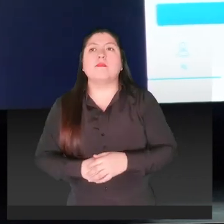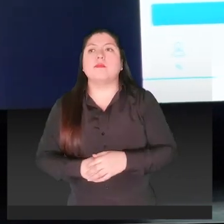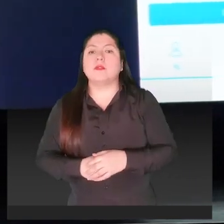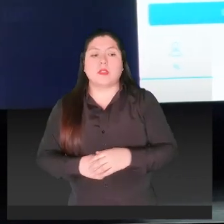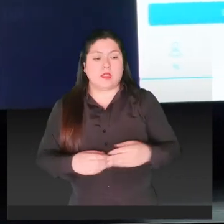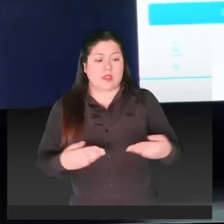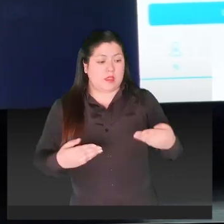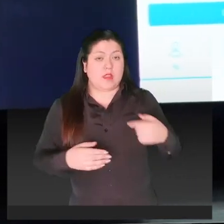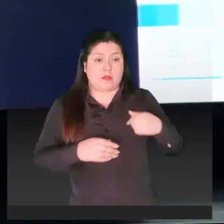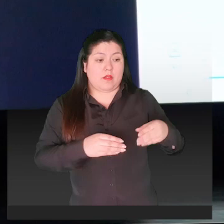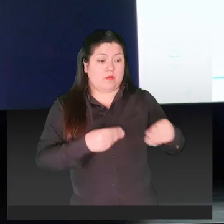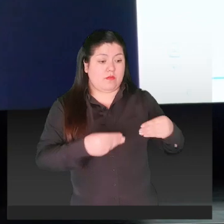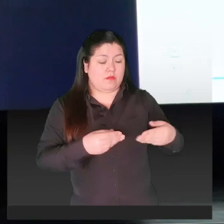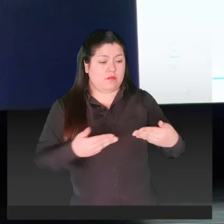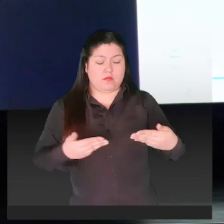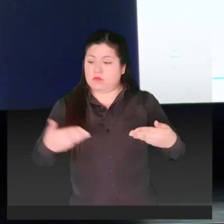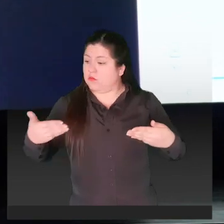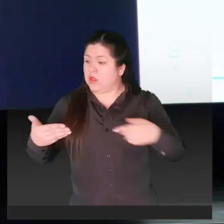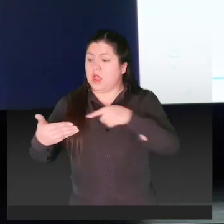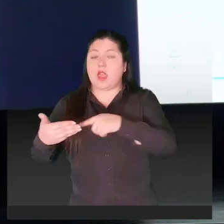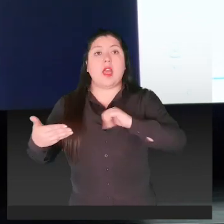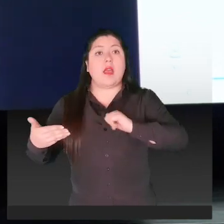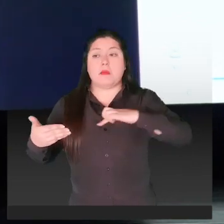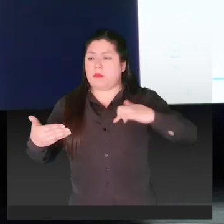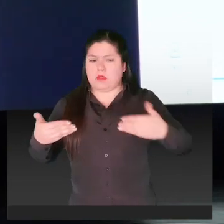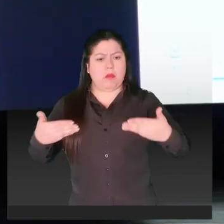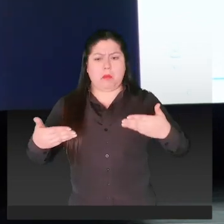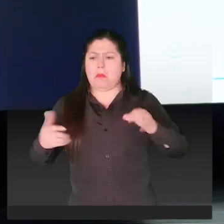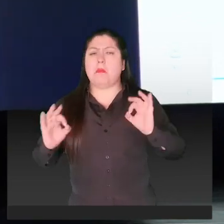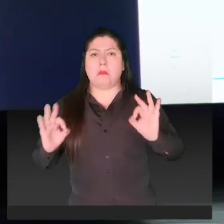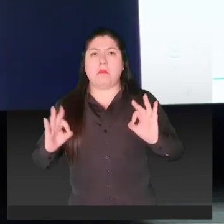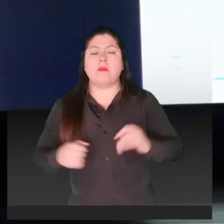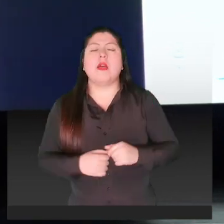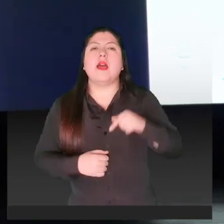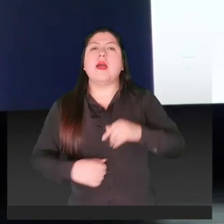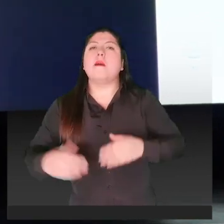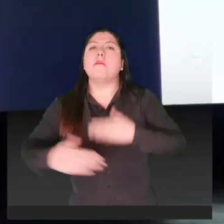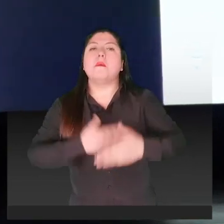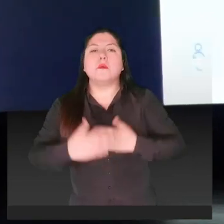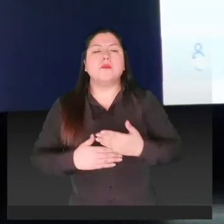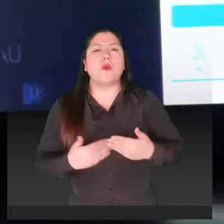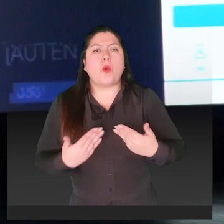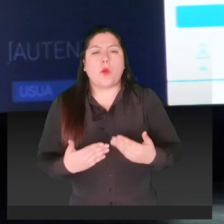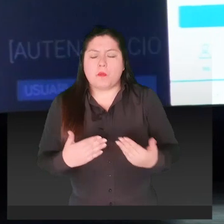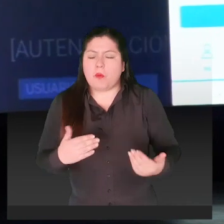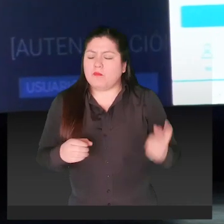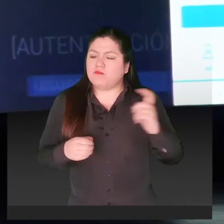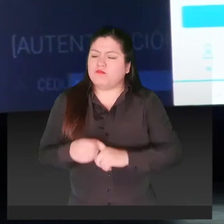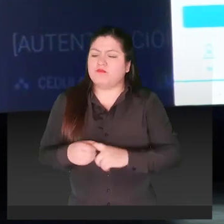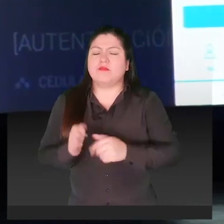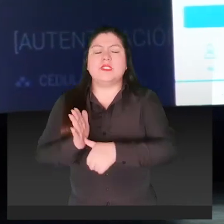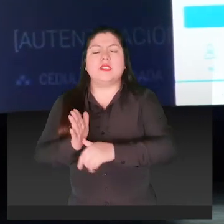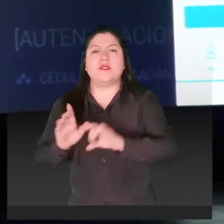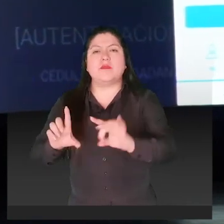de ciudadanía. También es viable desde la cédula poder visualizarla conforme está el documento físico que será expedido a